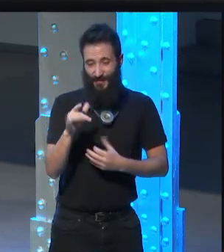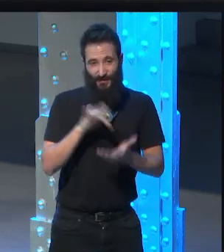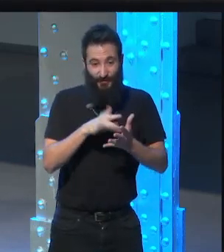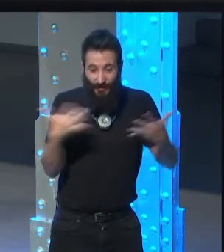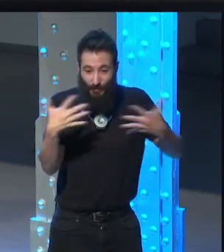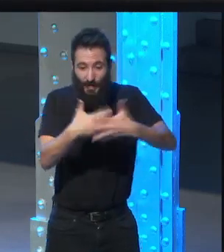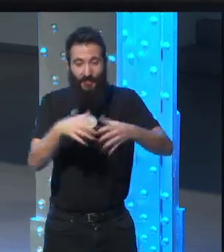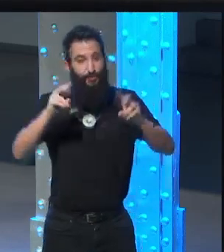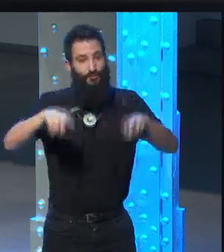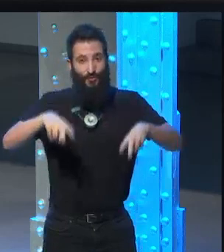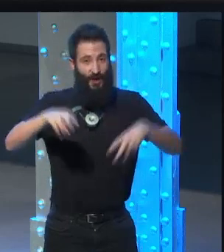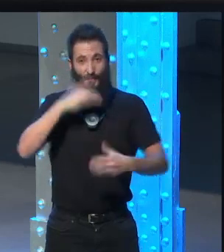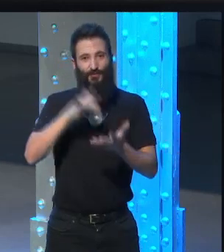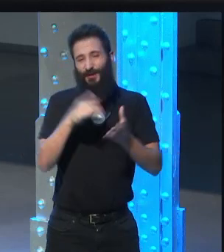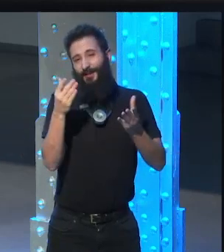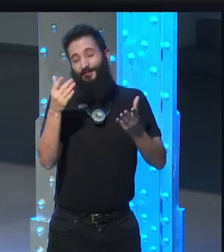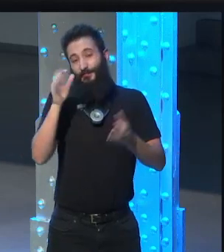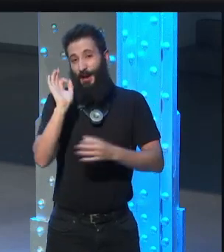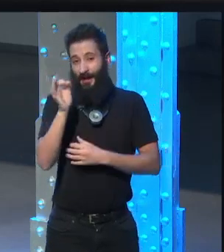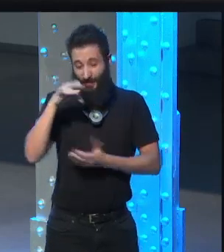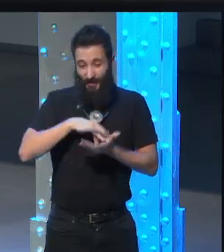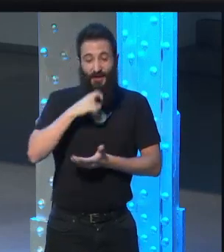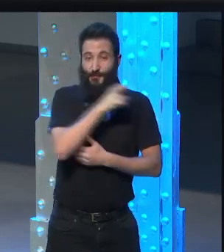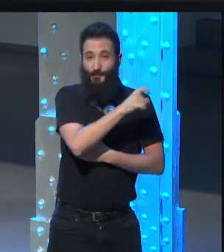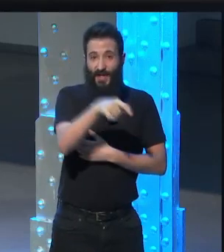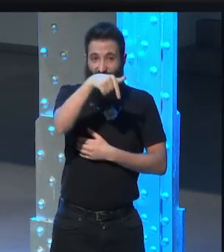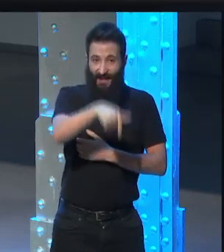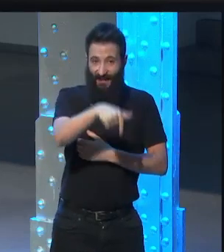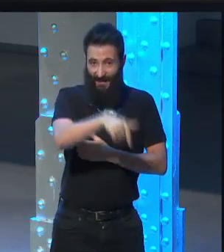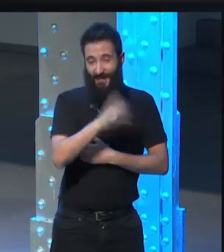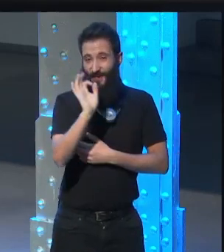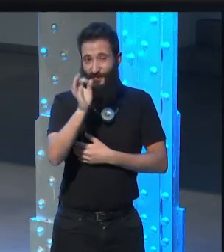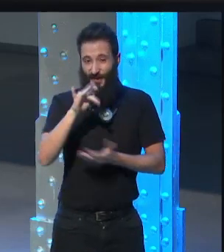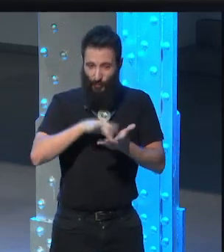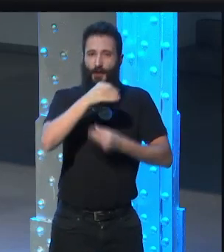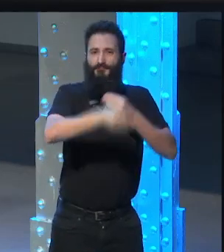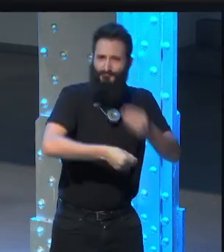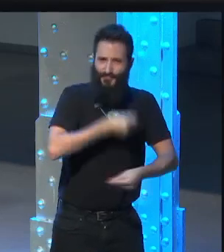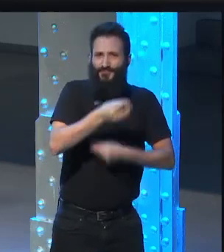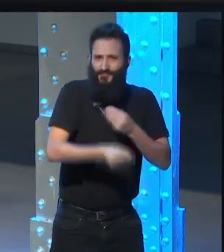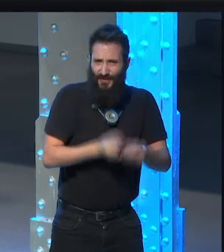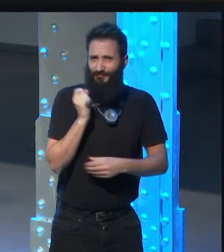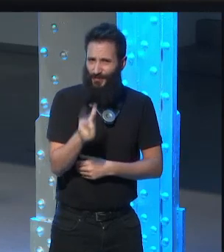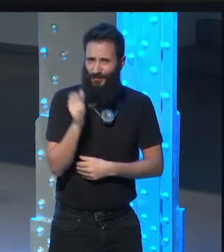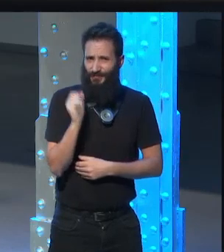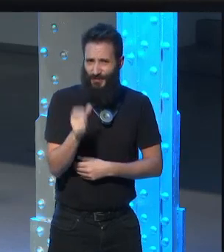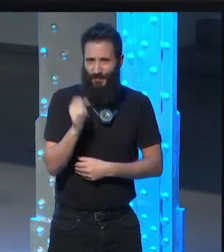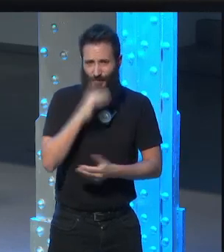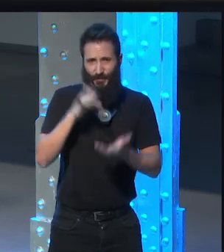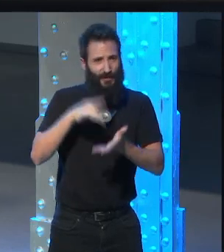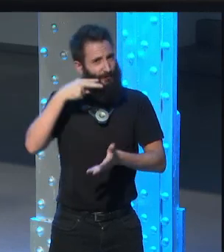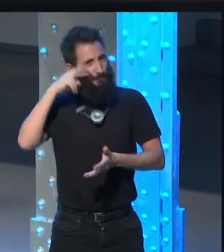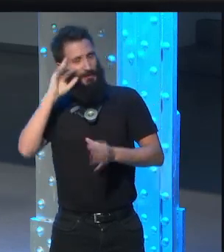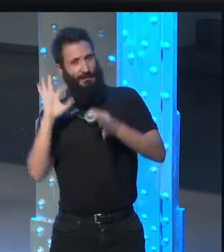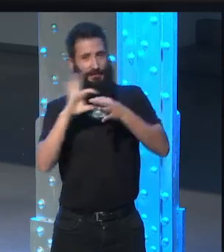ver juntos muchas veces, aunque la verdad es que aquí en el espacio sí que hacemos bastantes experiencias en